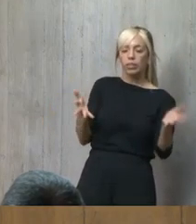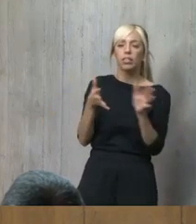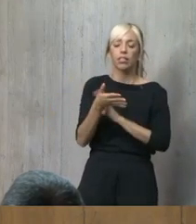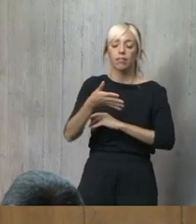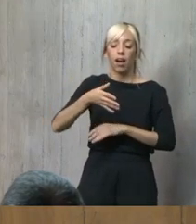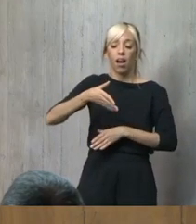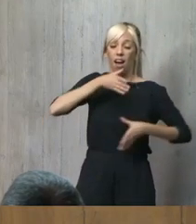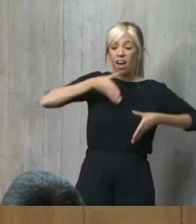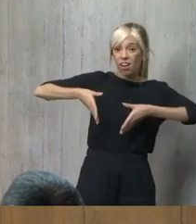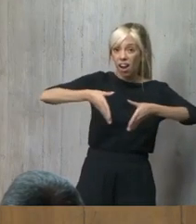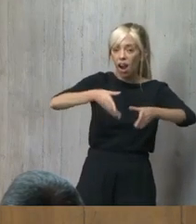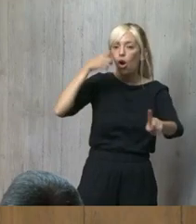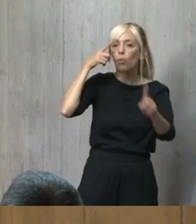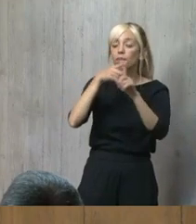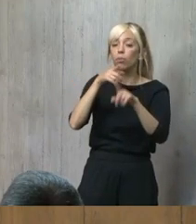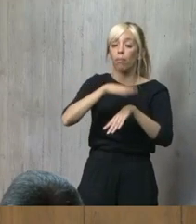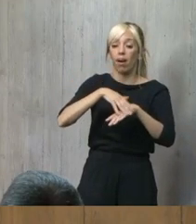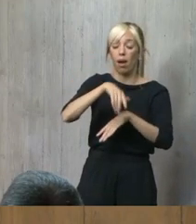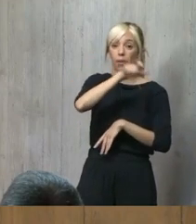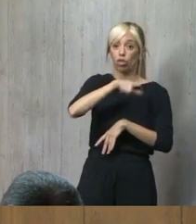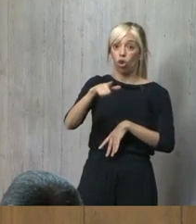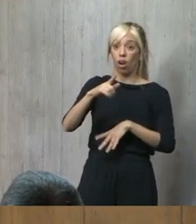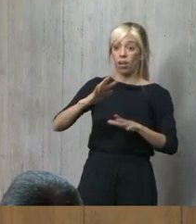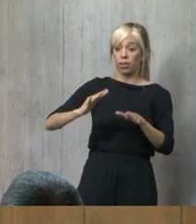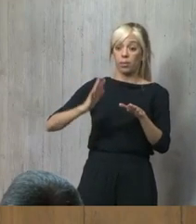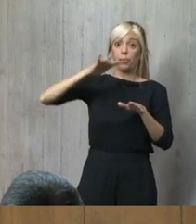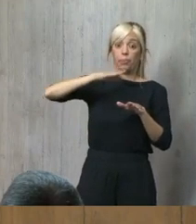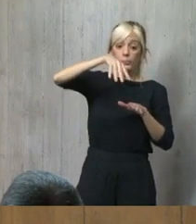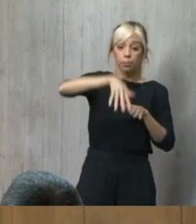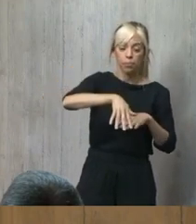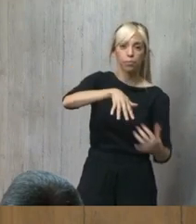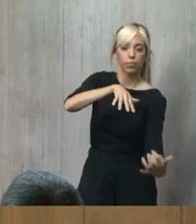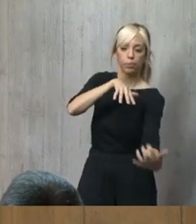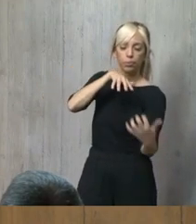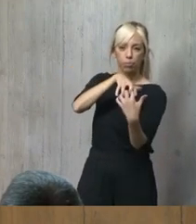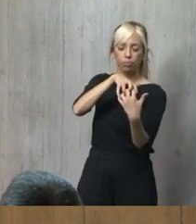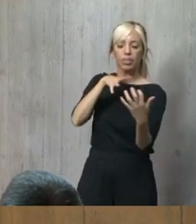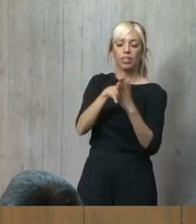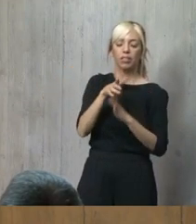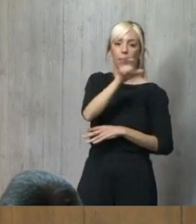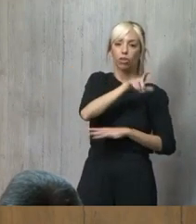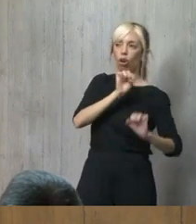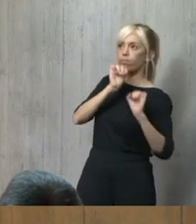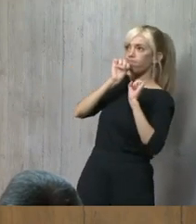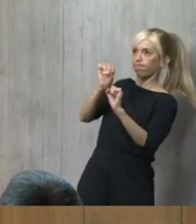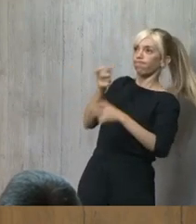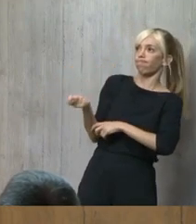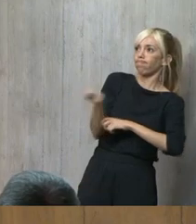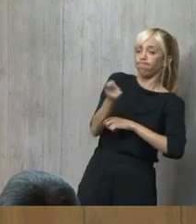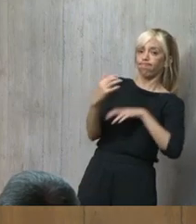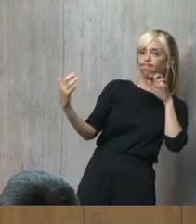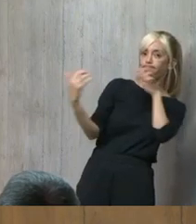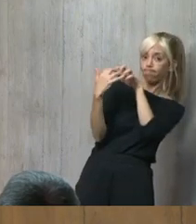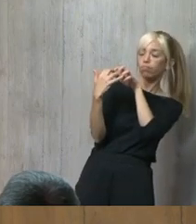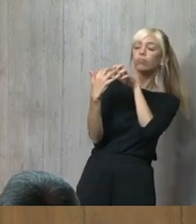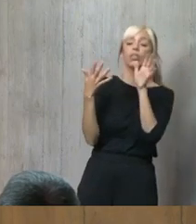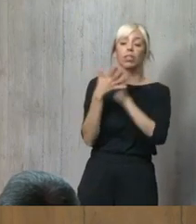propio canal, para que se encontraran el frente descendente con el frente ascendente que creaban los medios de extinción. Eso evolucionó